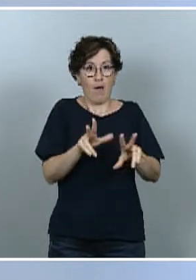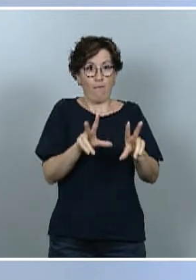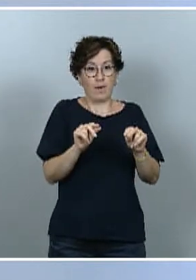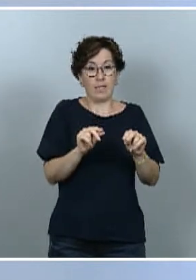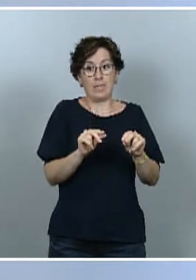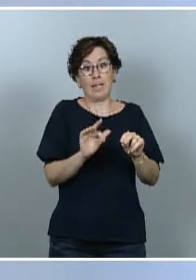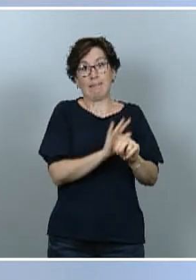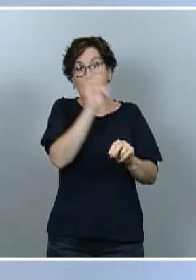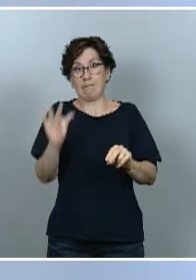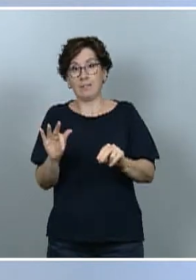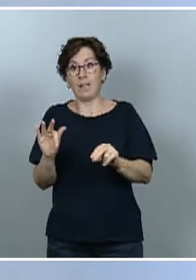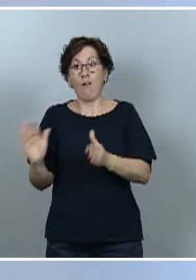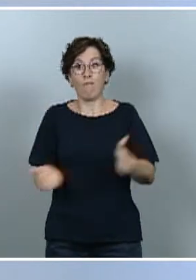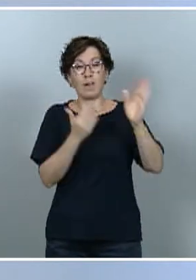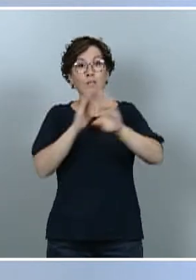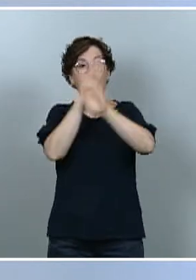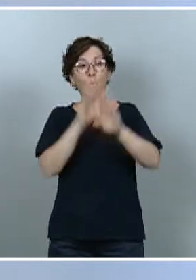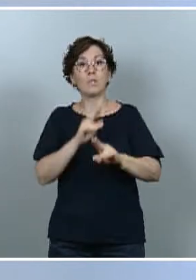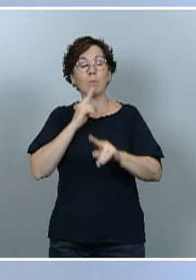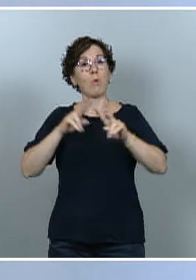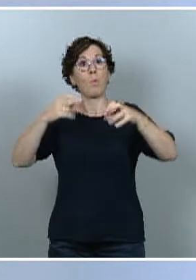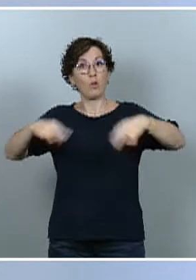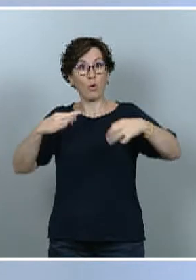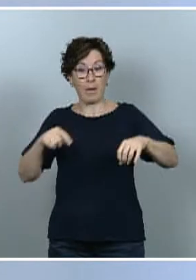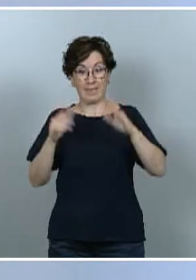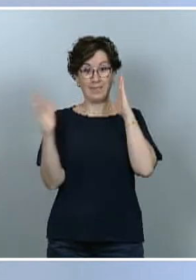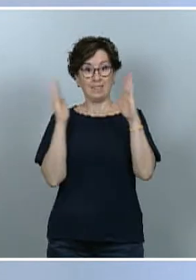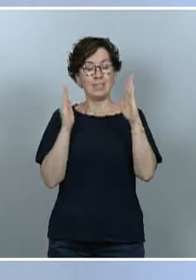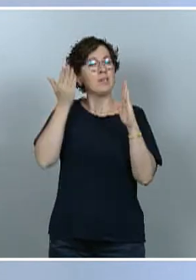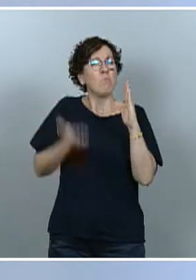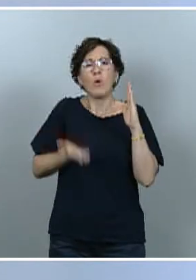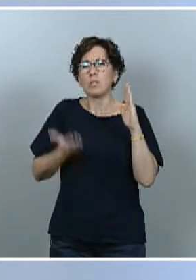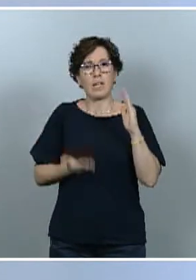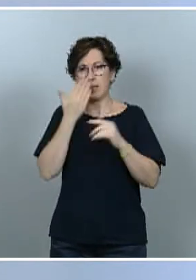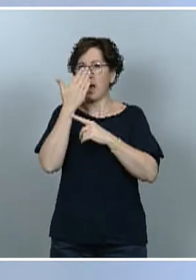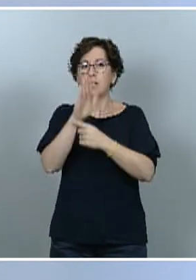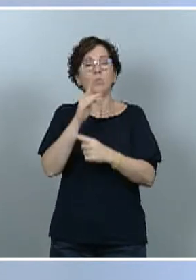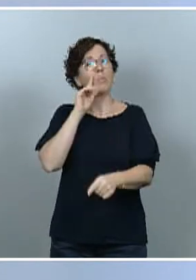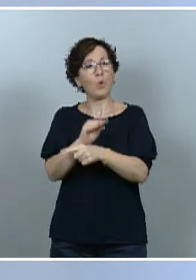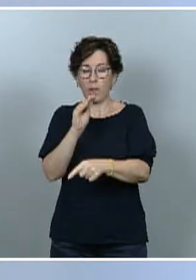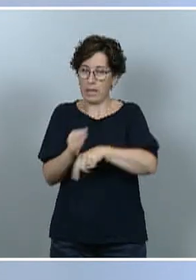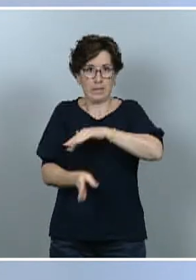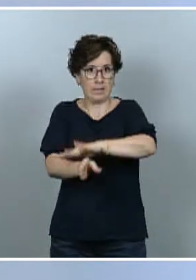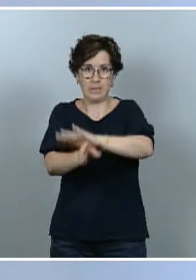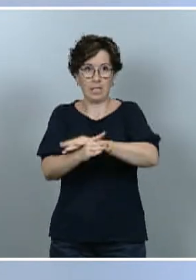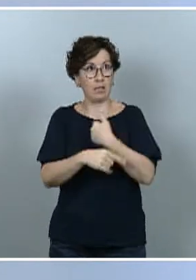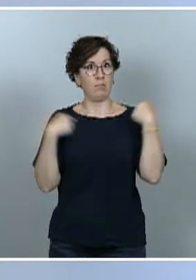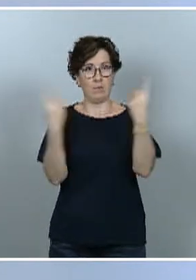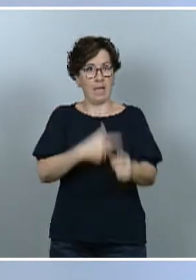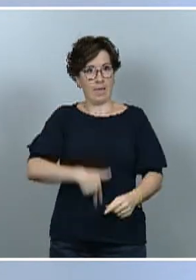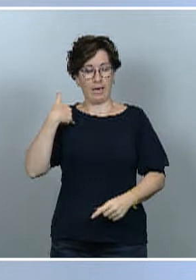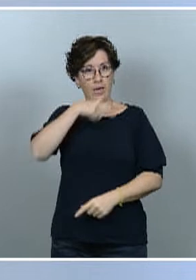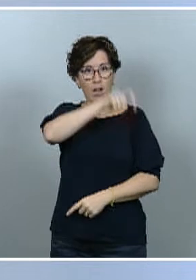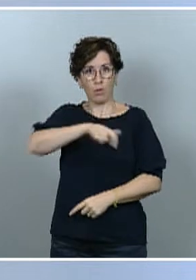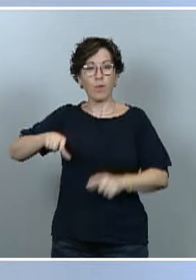normalidad es muy importante, es de la máxima importancia mantener una actitud de prudencia por parte de toda la ciudadanía y por parte de todas las